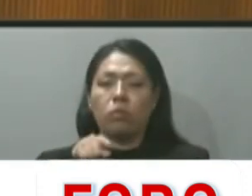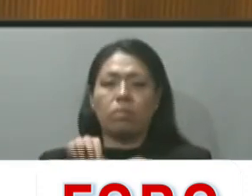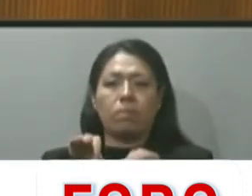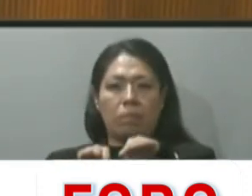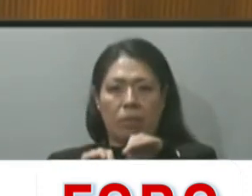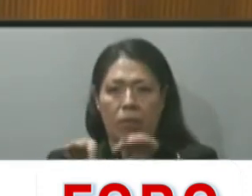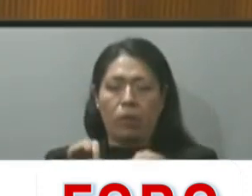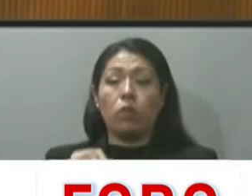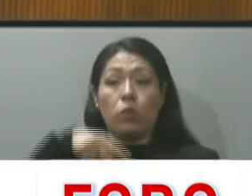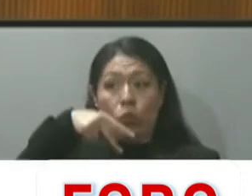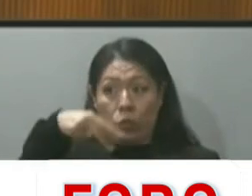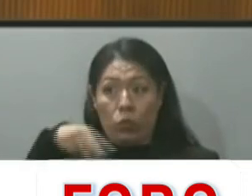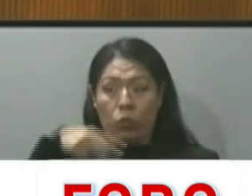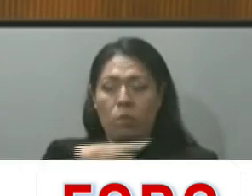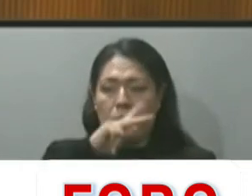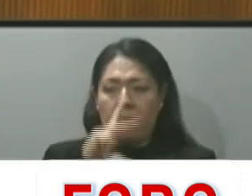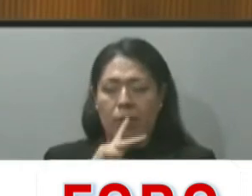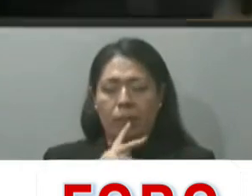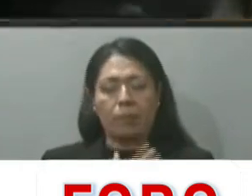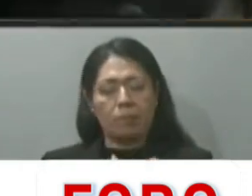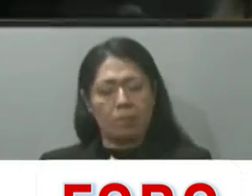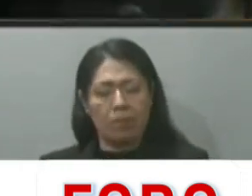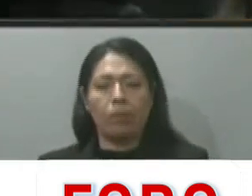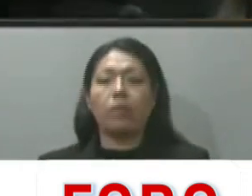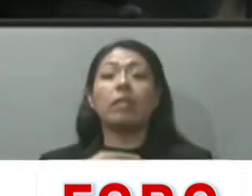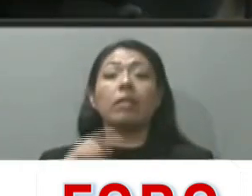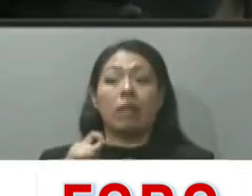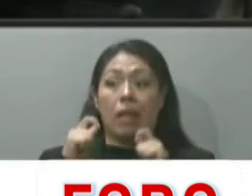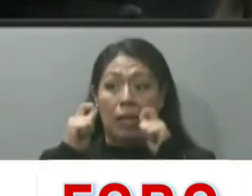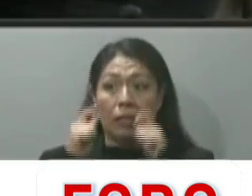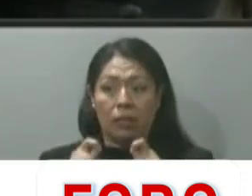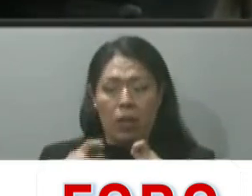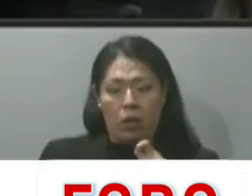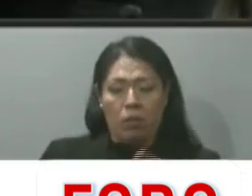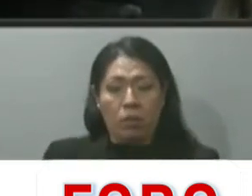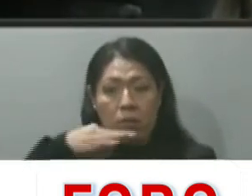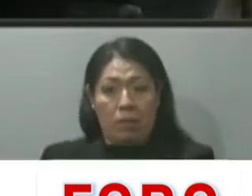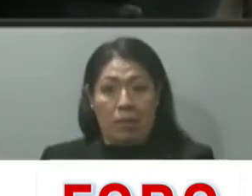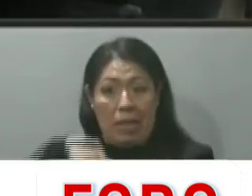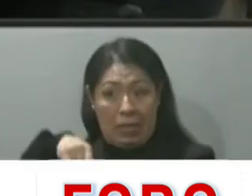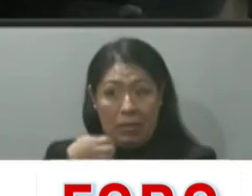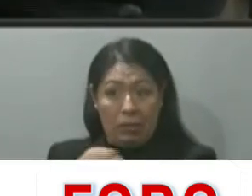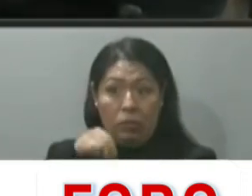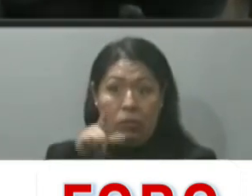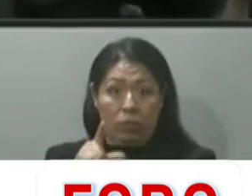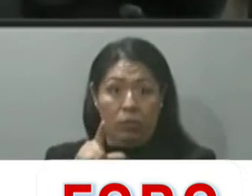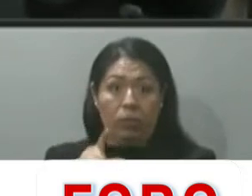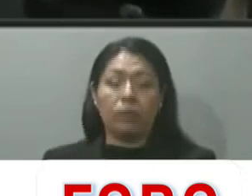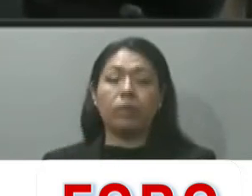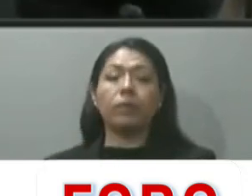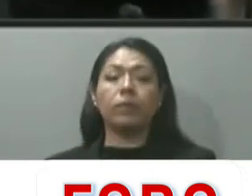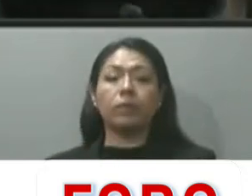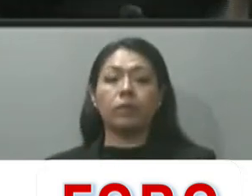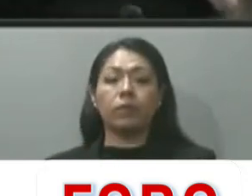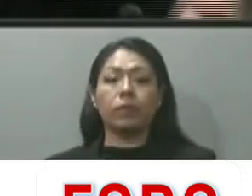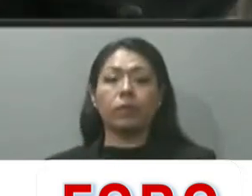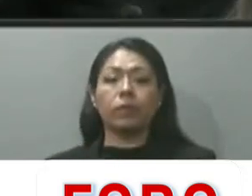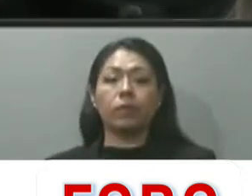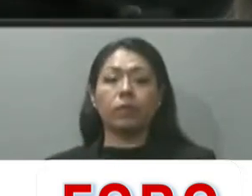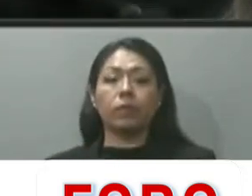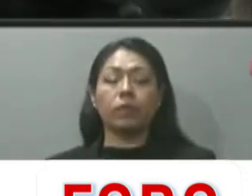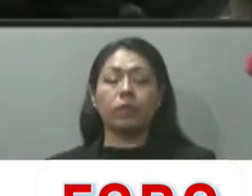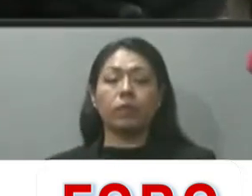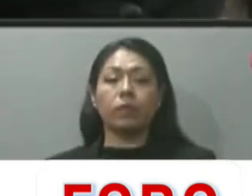a la sesión. En algunos momentos, te digo, también se formó otro grupo, algunos fueron